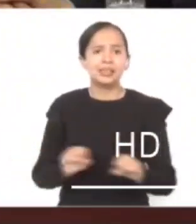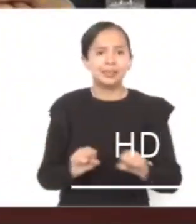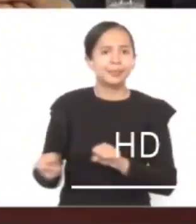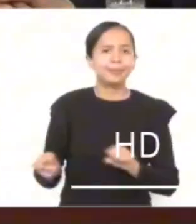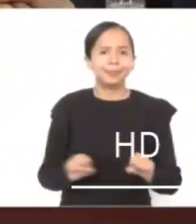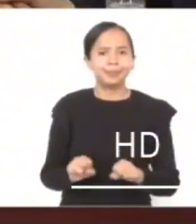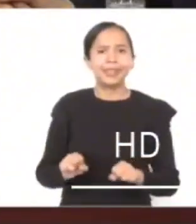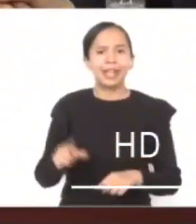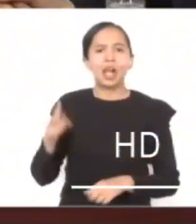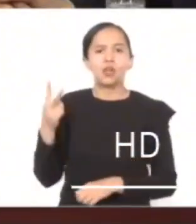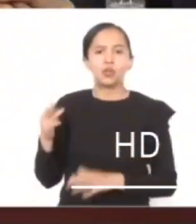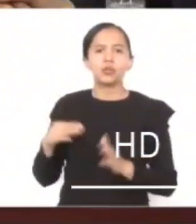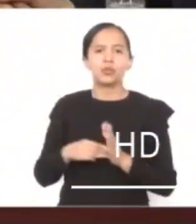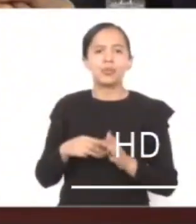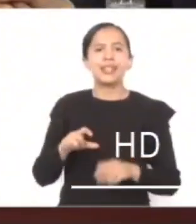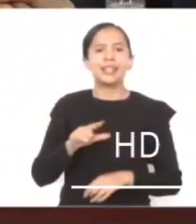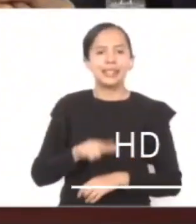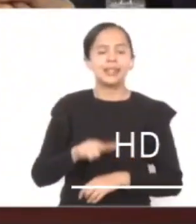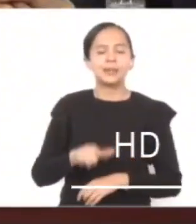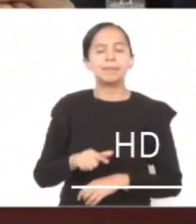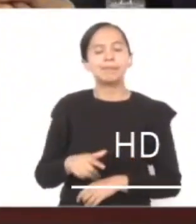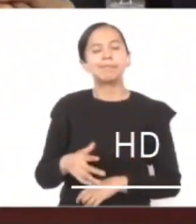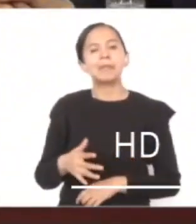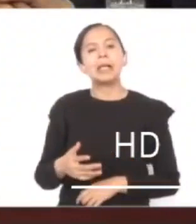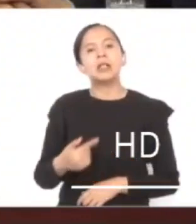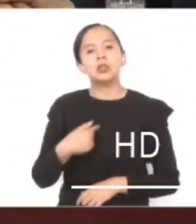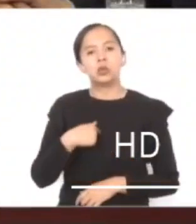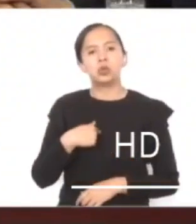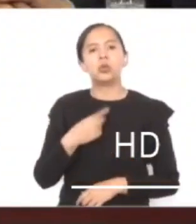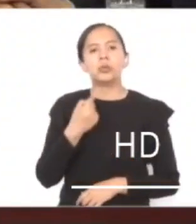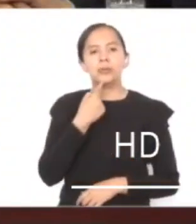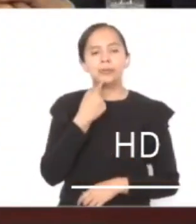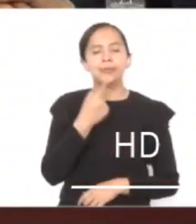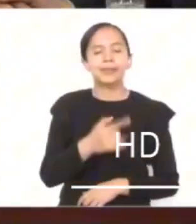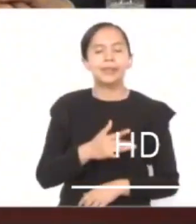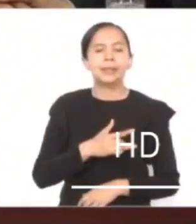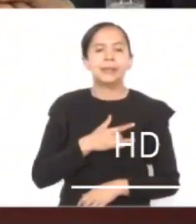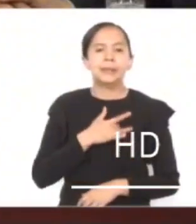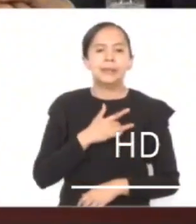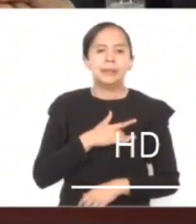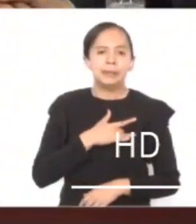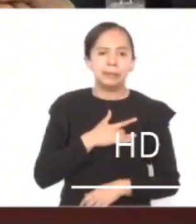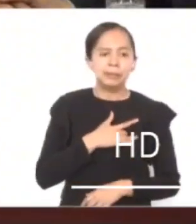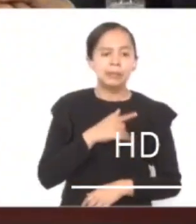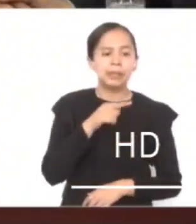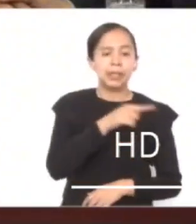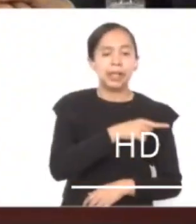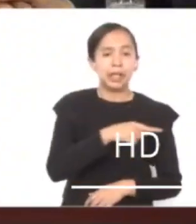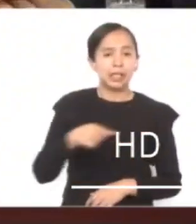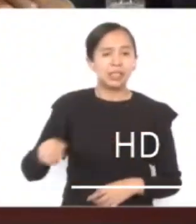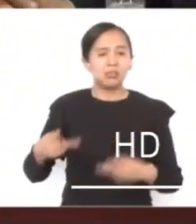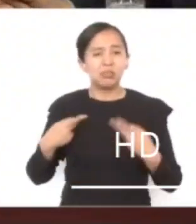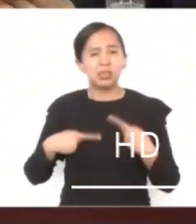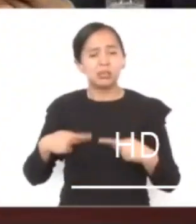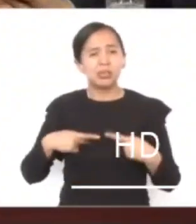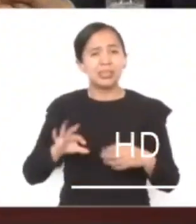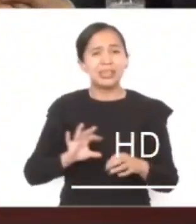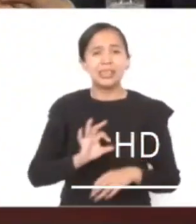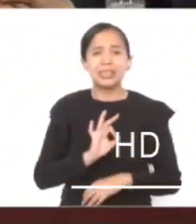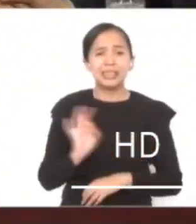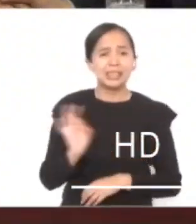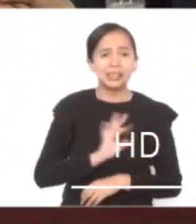2017. Quiero expresar nuestro más sentido pésame a quienes perdieron a algún familiar en